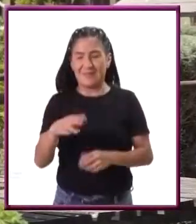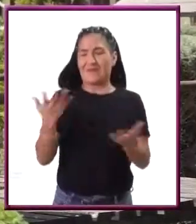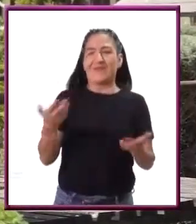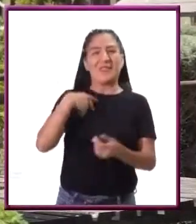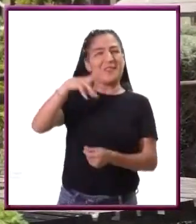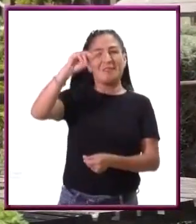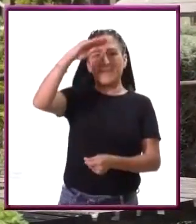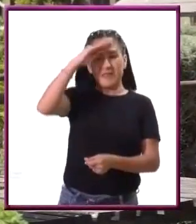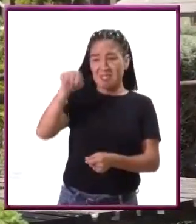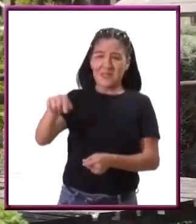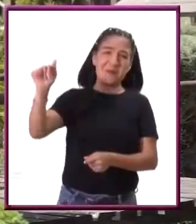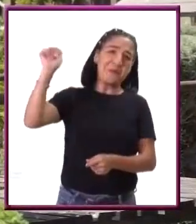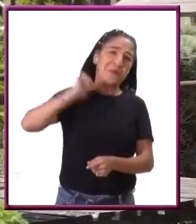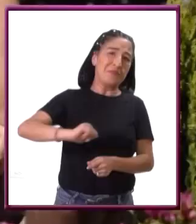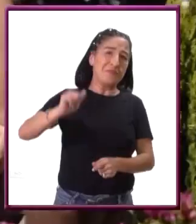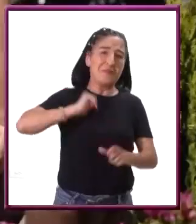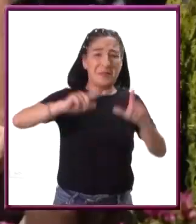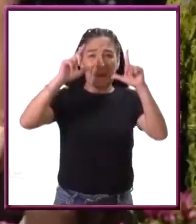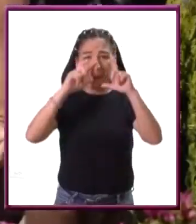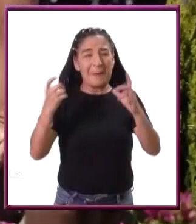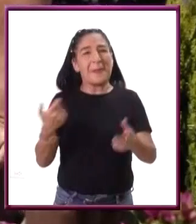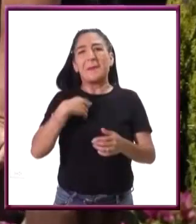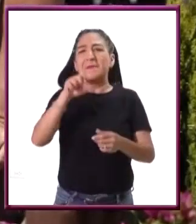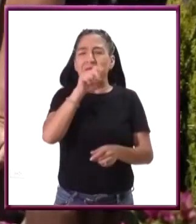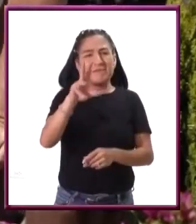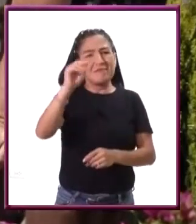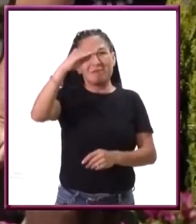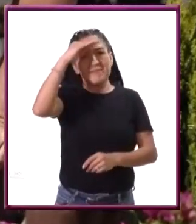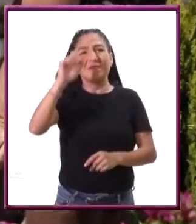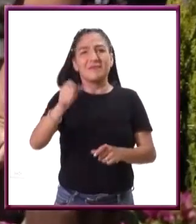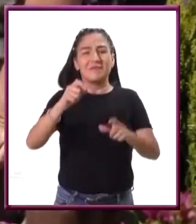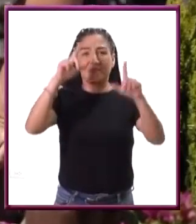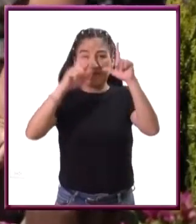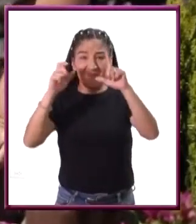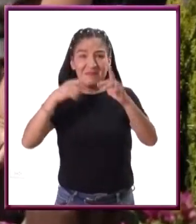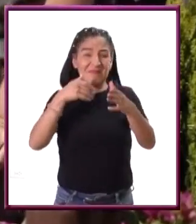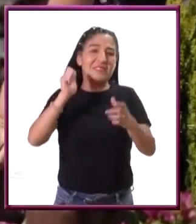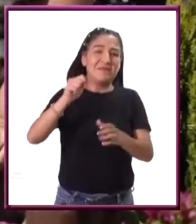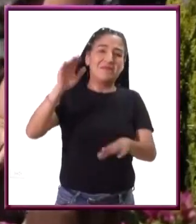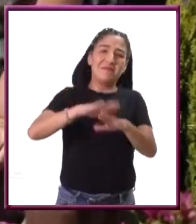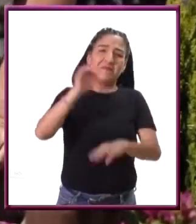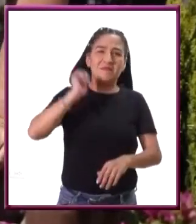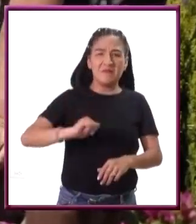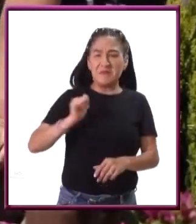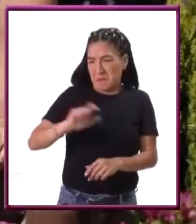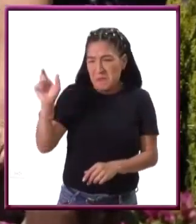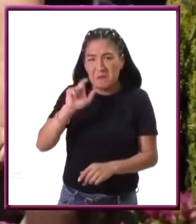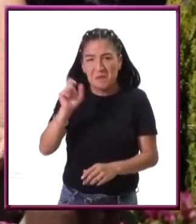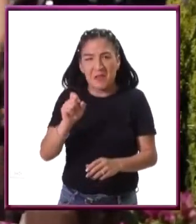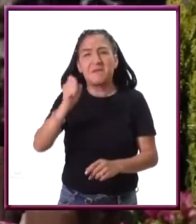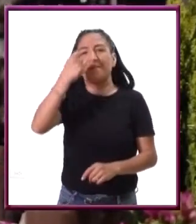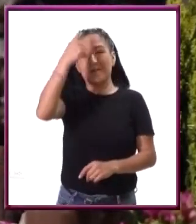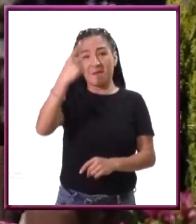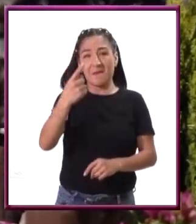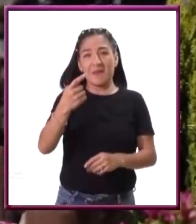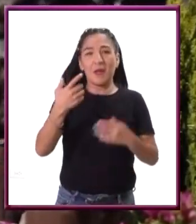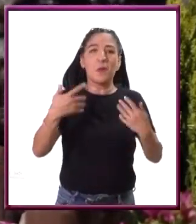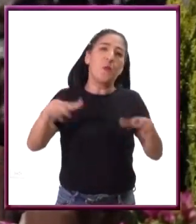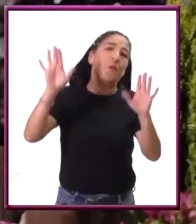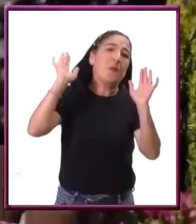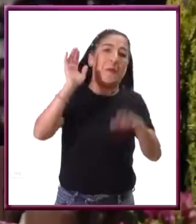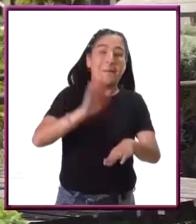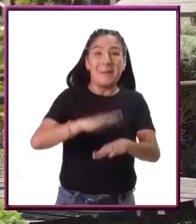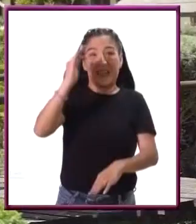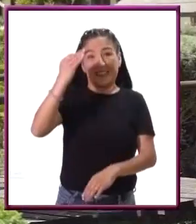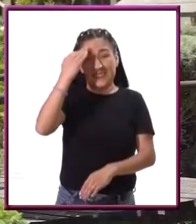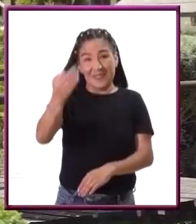1940, no pensé que la cámara fuera tan antigua. Es más, ni siquiera pensé que la fotografía fuera tan antigua. ¿Cuándo se inventó? Bastante